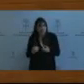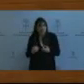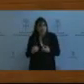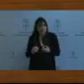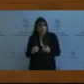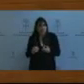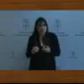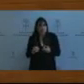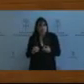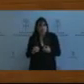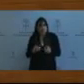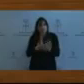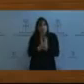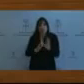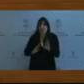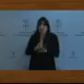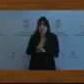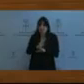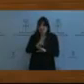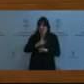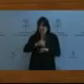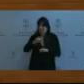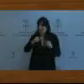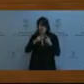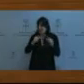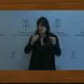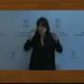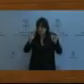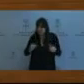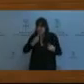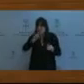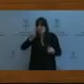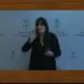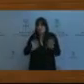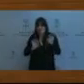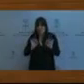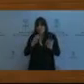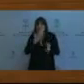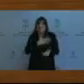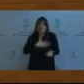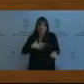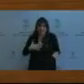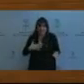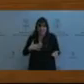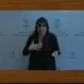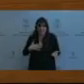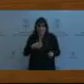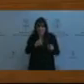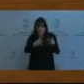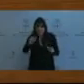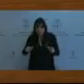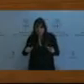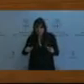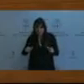Asturias se reduce en un 21%. Si queremos que la gente decida apostar por